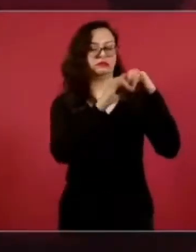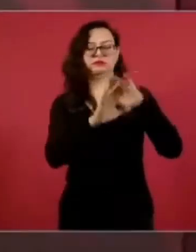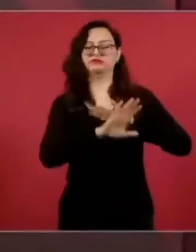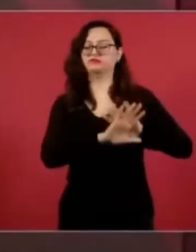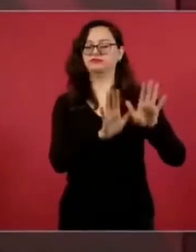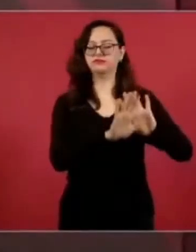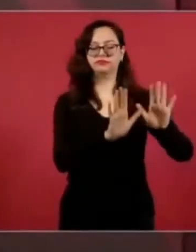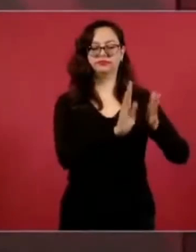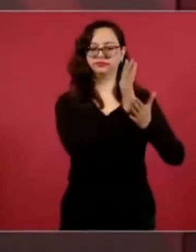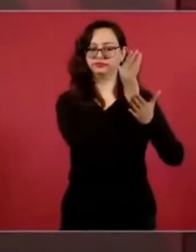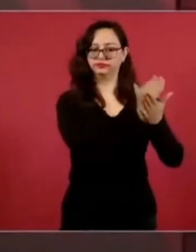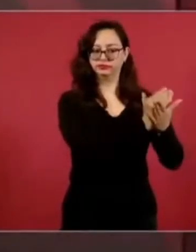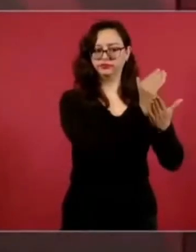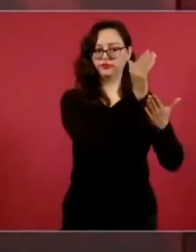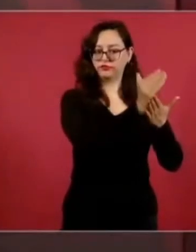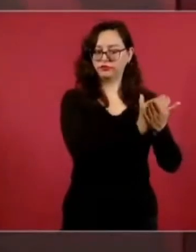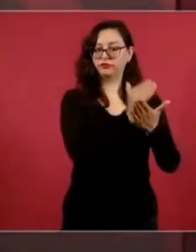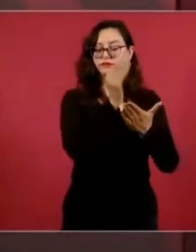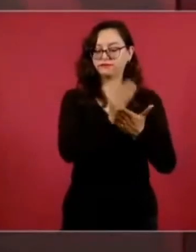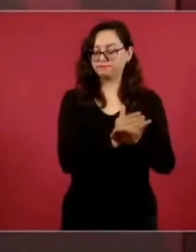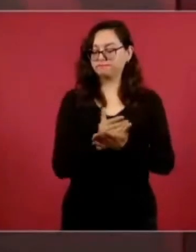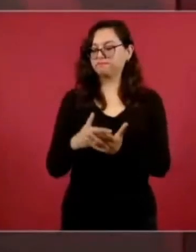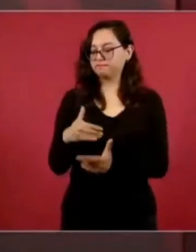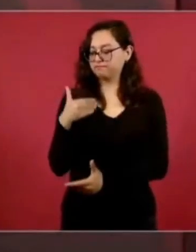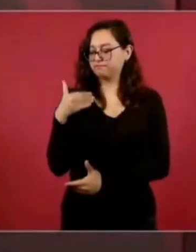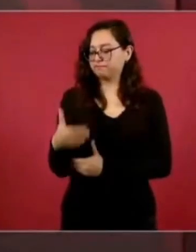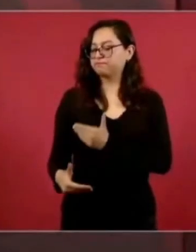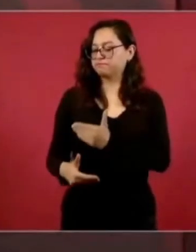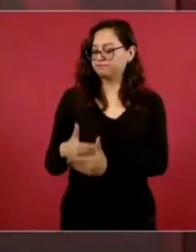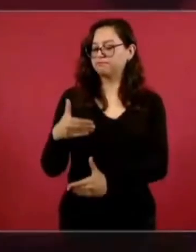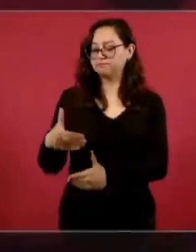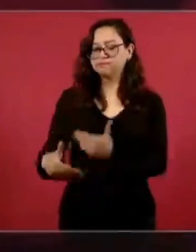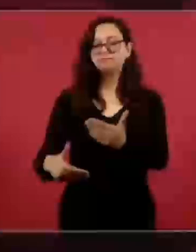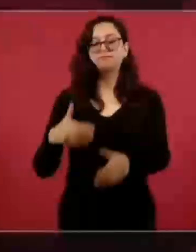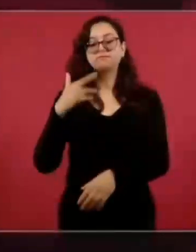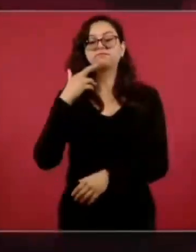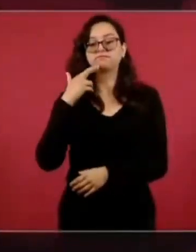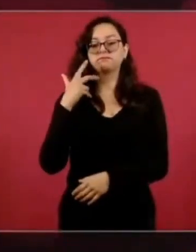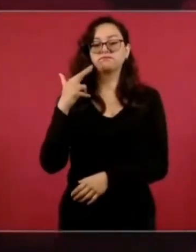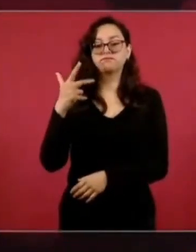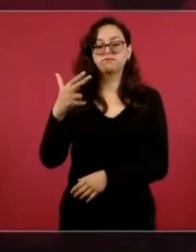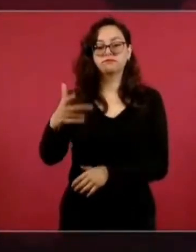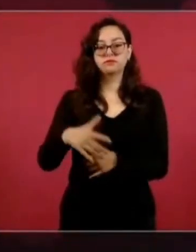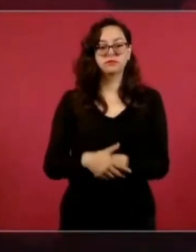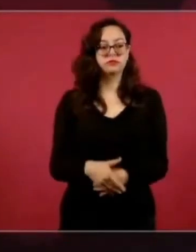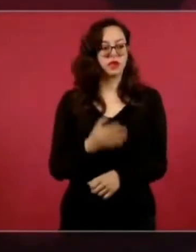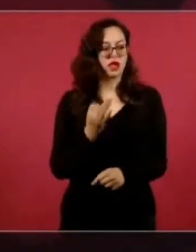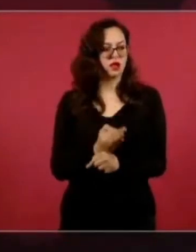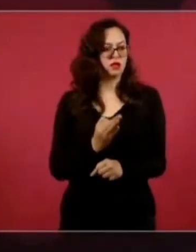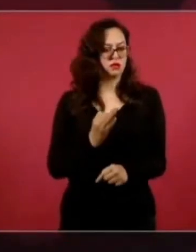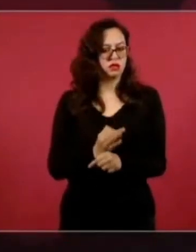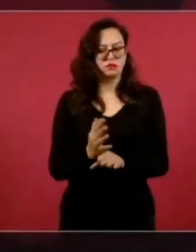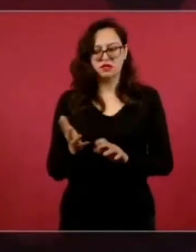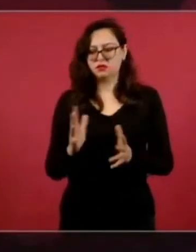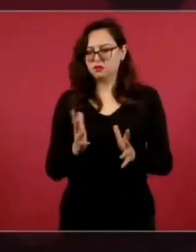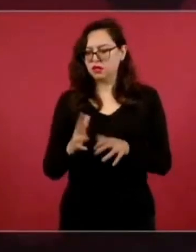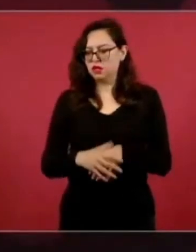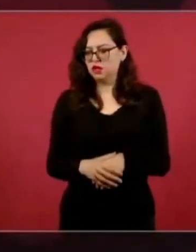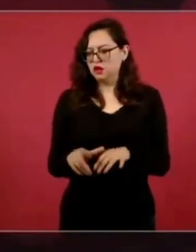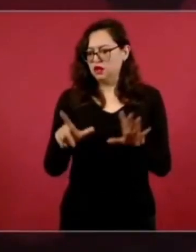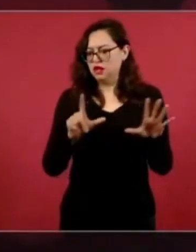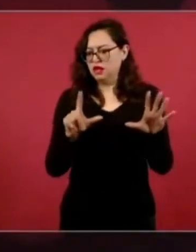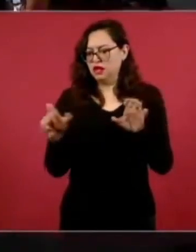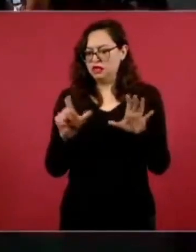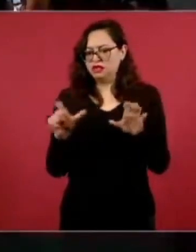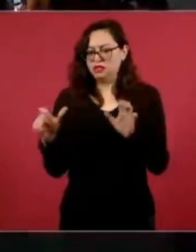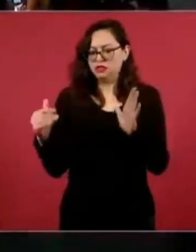Ahora se están dispersando pues como 700,000 millones en